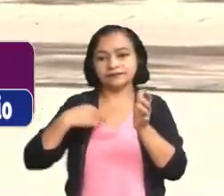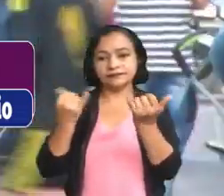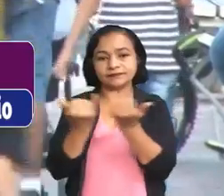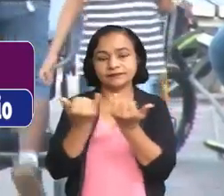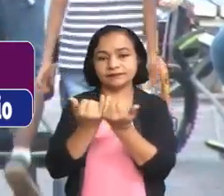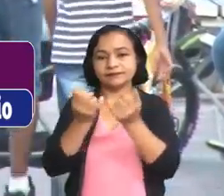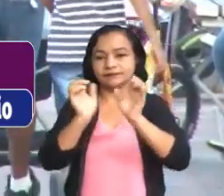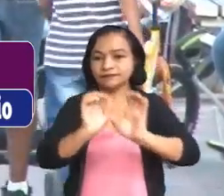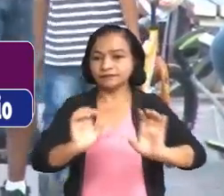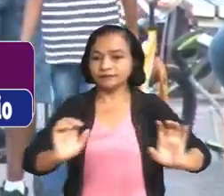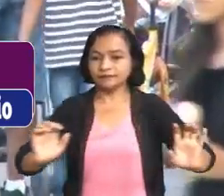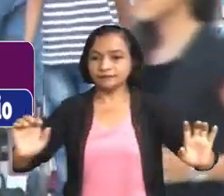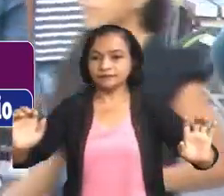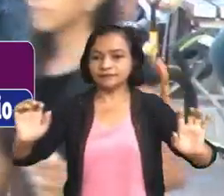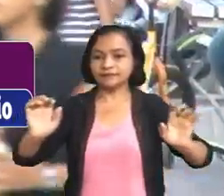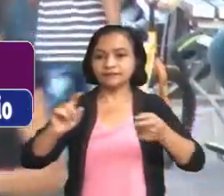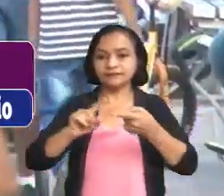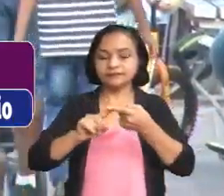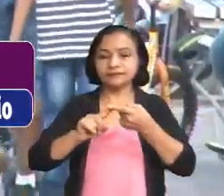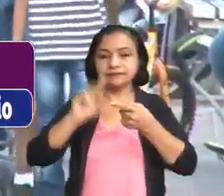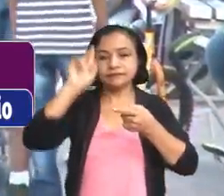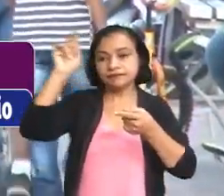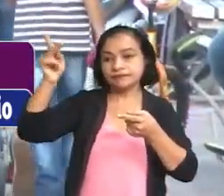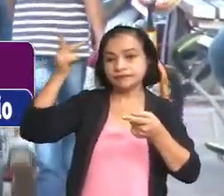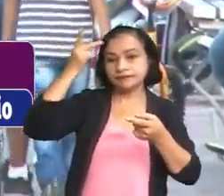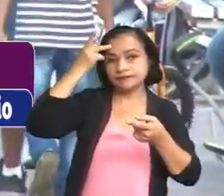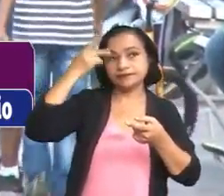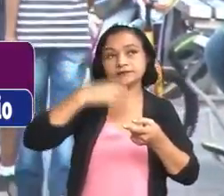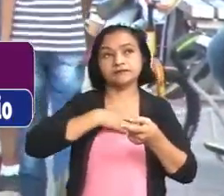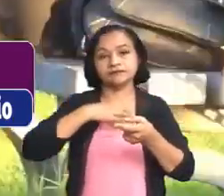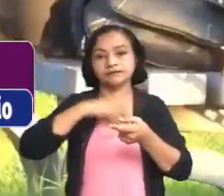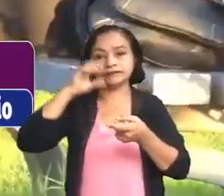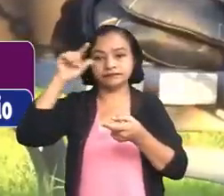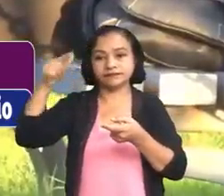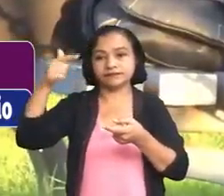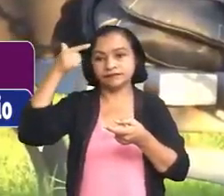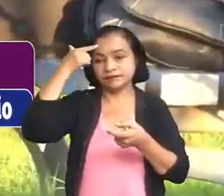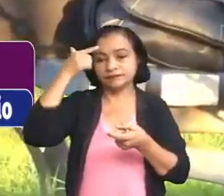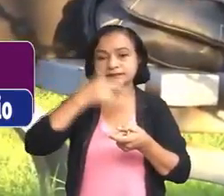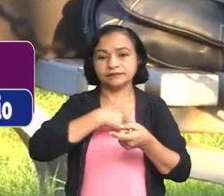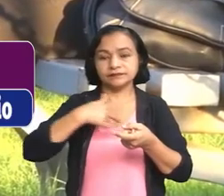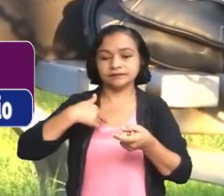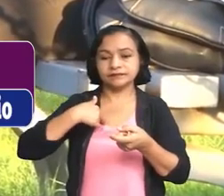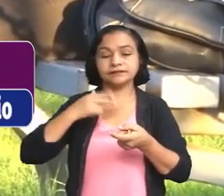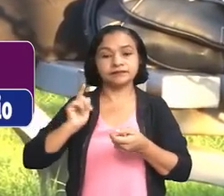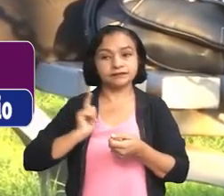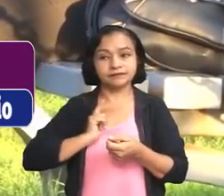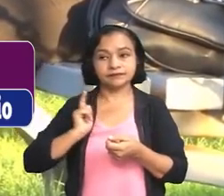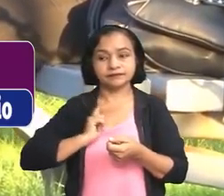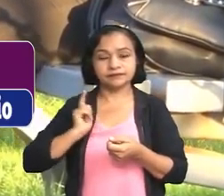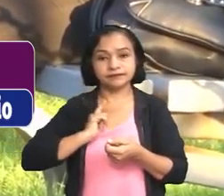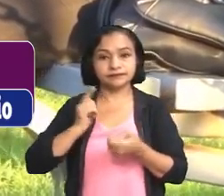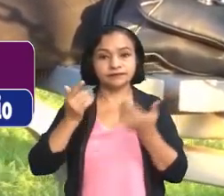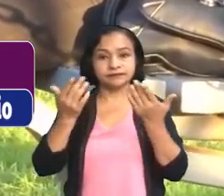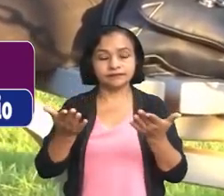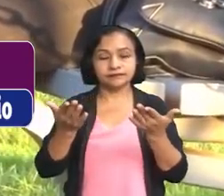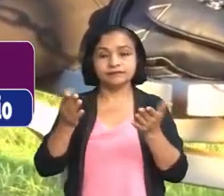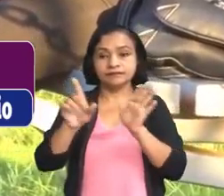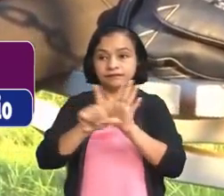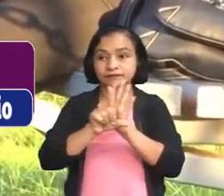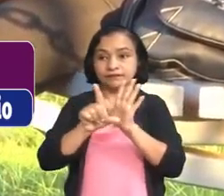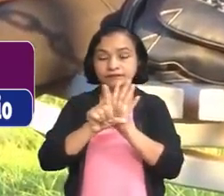de la niñez, pero también hay políticas de gobierno, ¿verdad?, que son las que nos hacen cumplir precisamente con estas